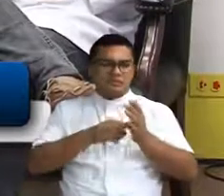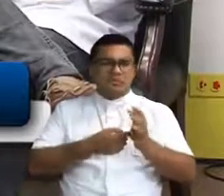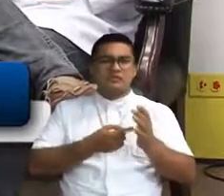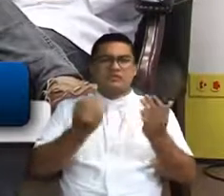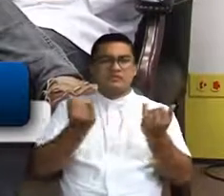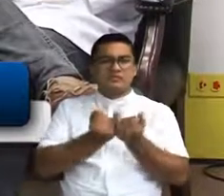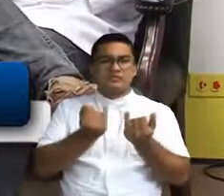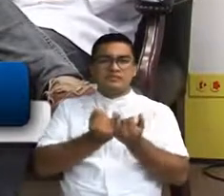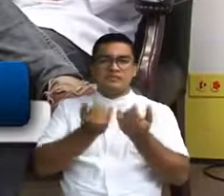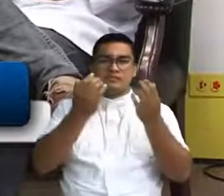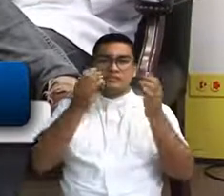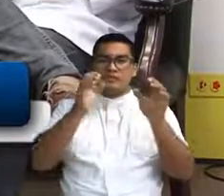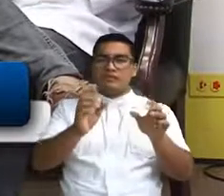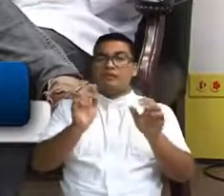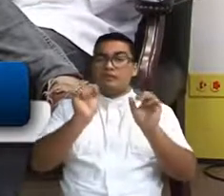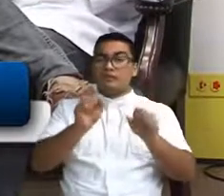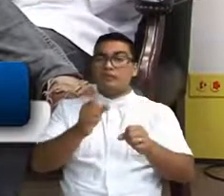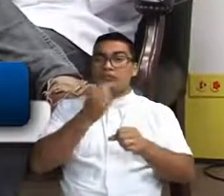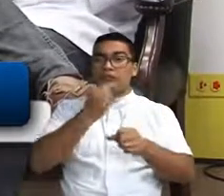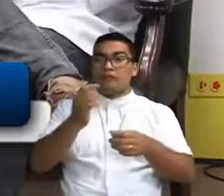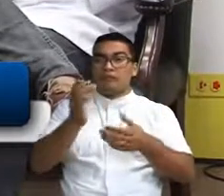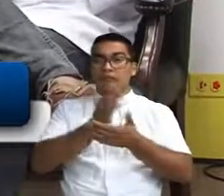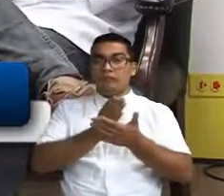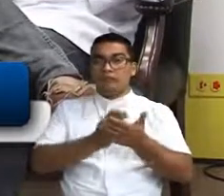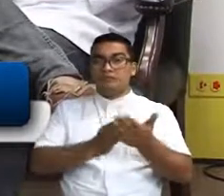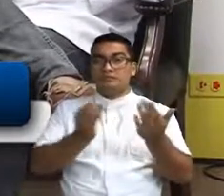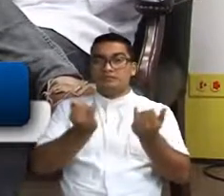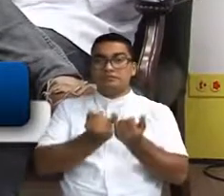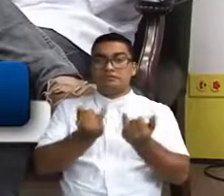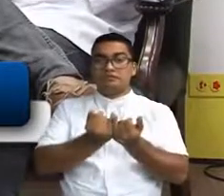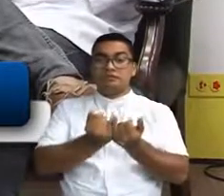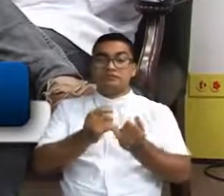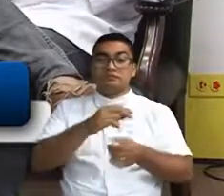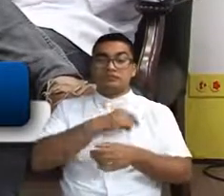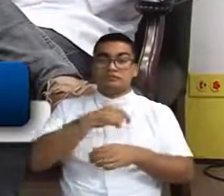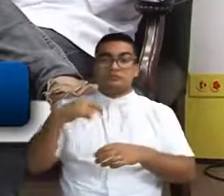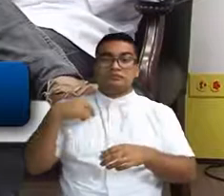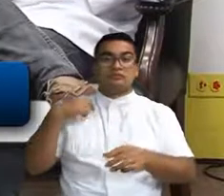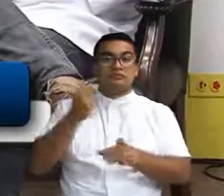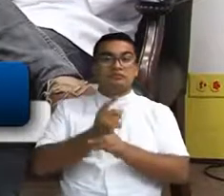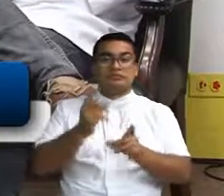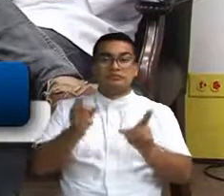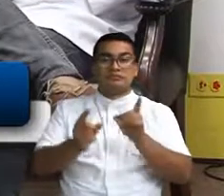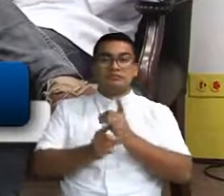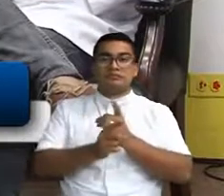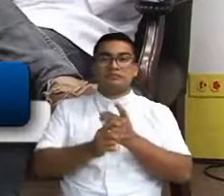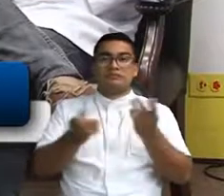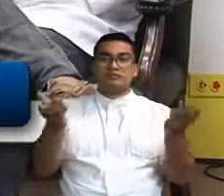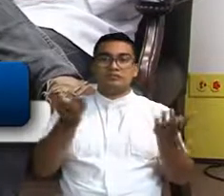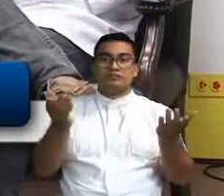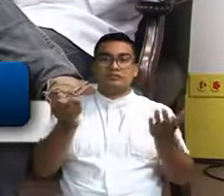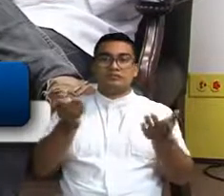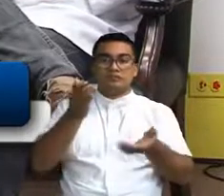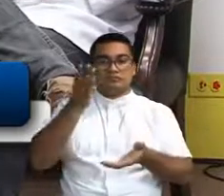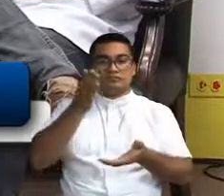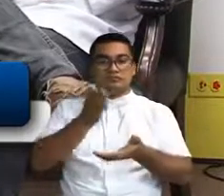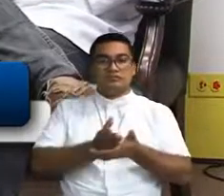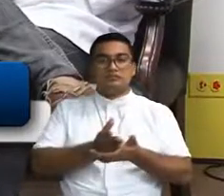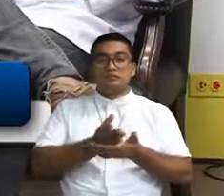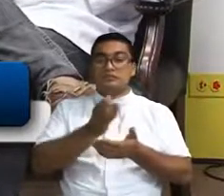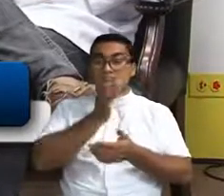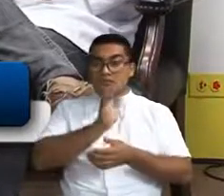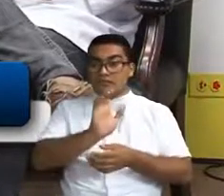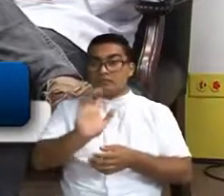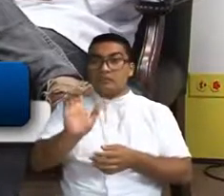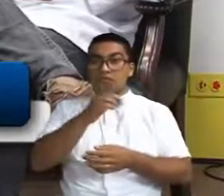hiperactividad, factores de agresividad. Entonces, aquí nosotros tenemos que saber determinar exactamente y con un buen ojo clínico si el niño